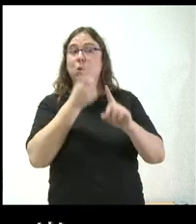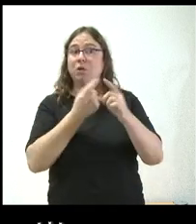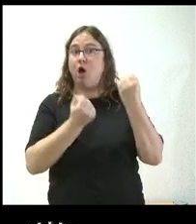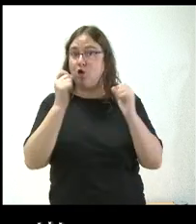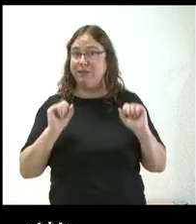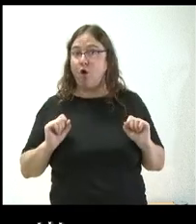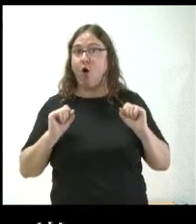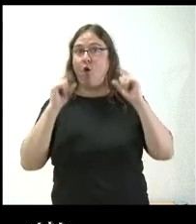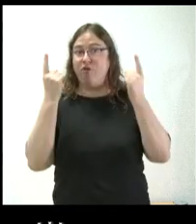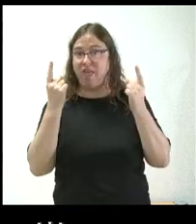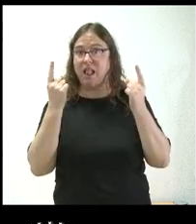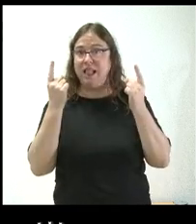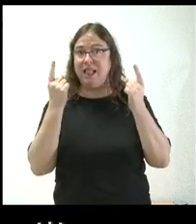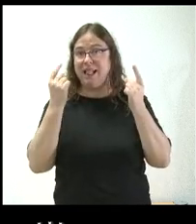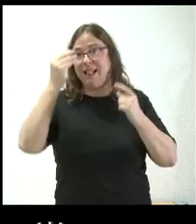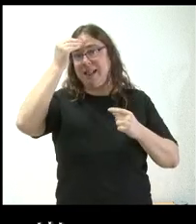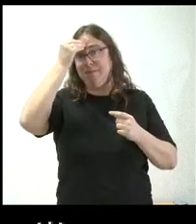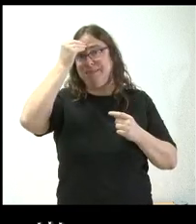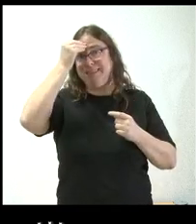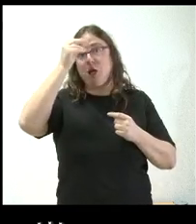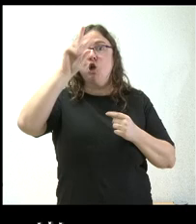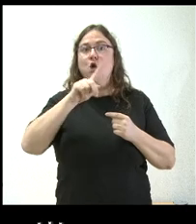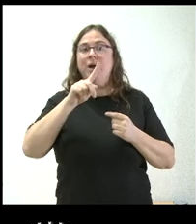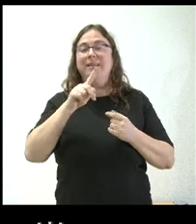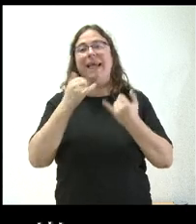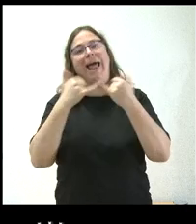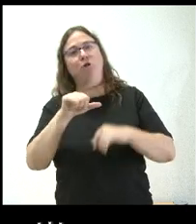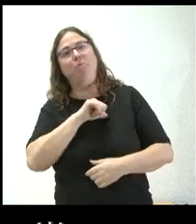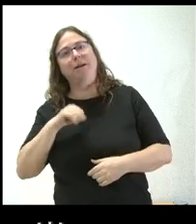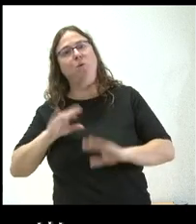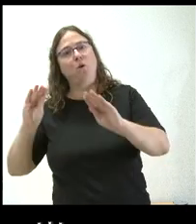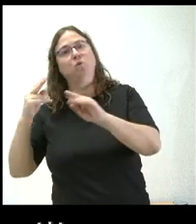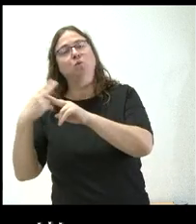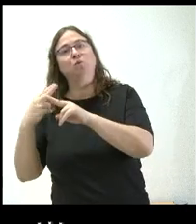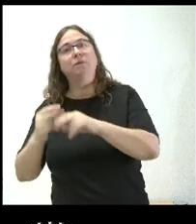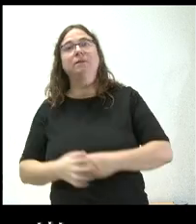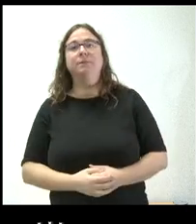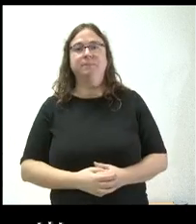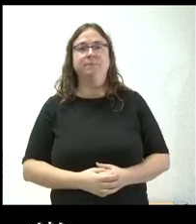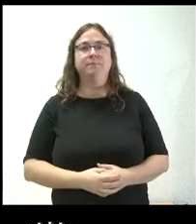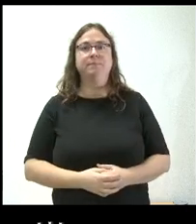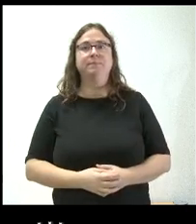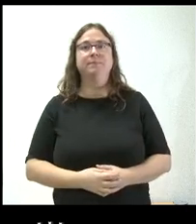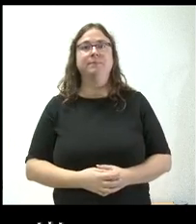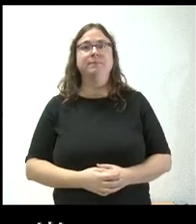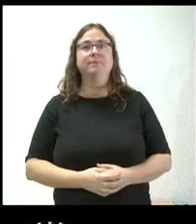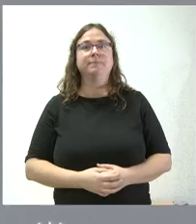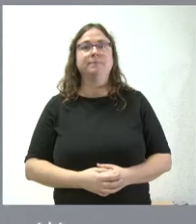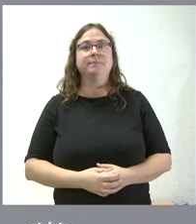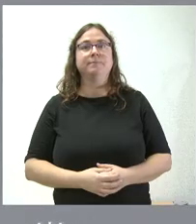oficial no estaría eh en un acto particular de su partido no